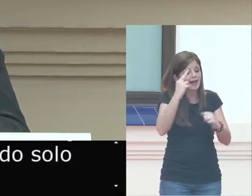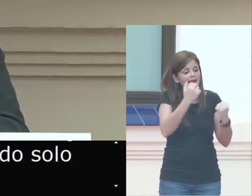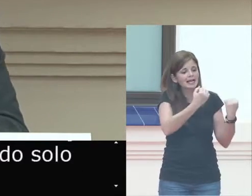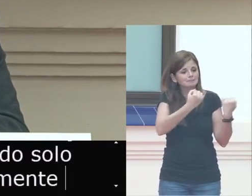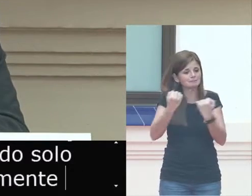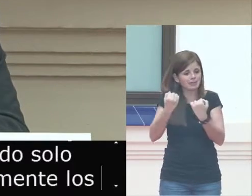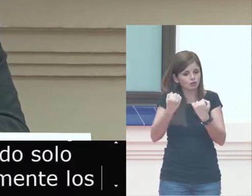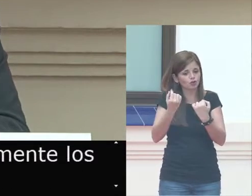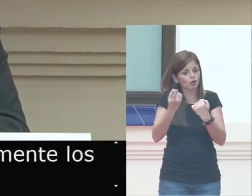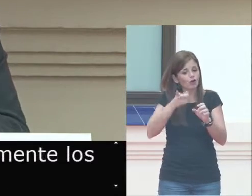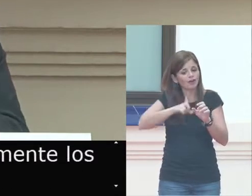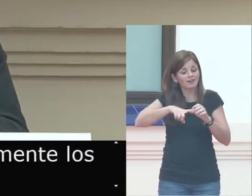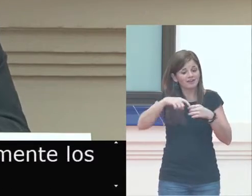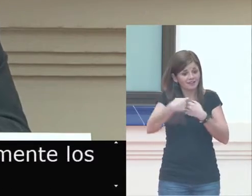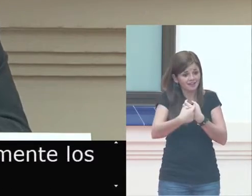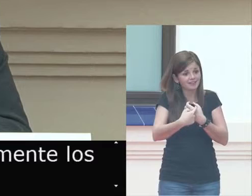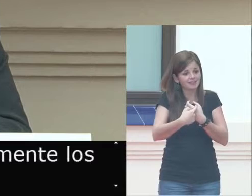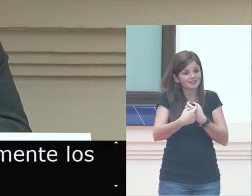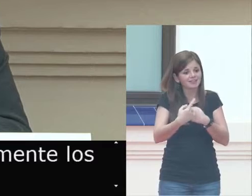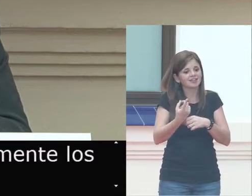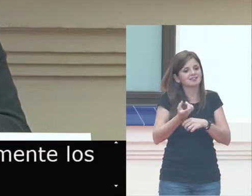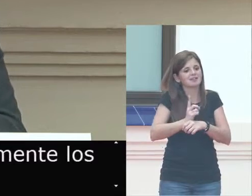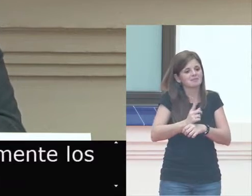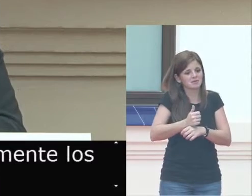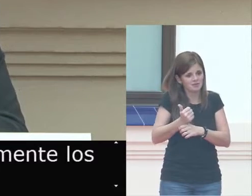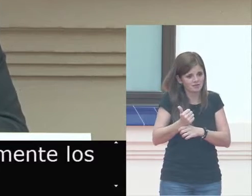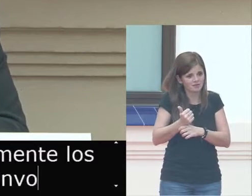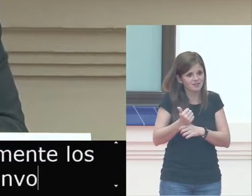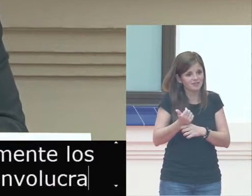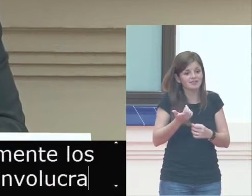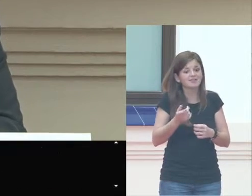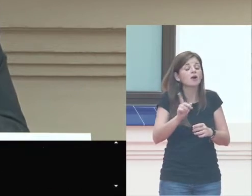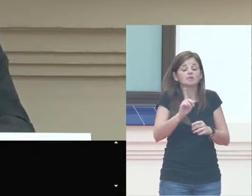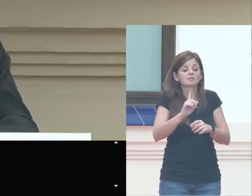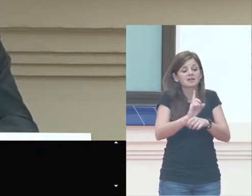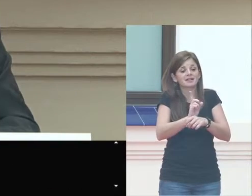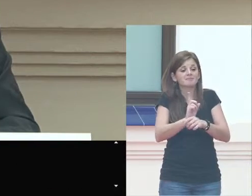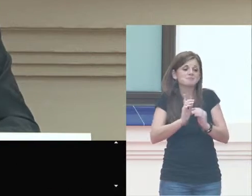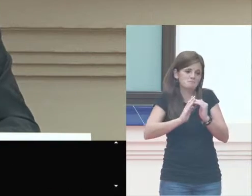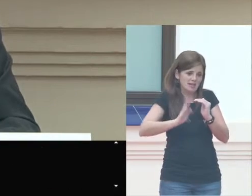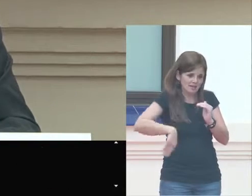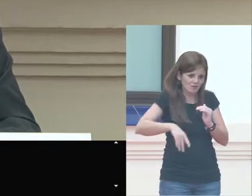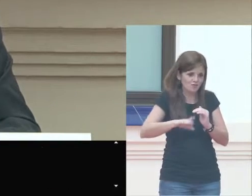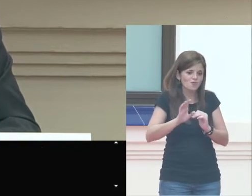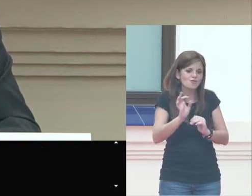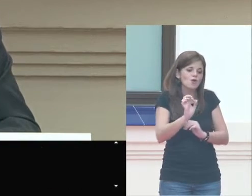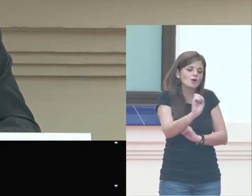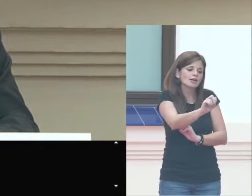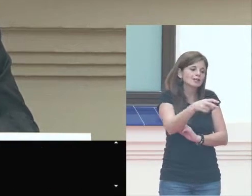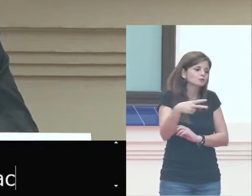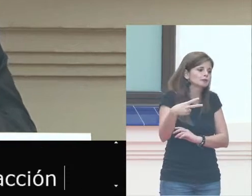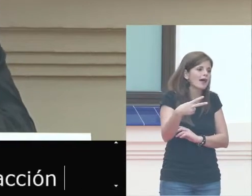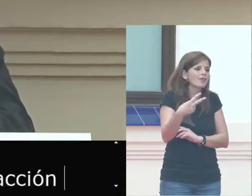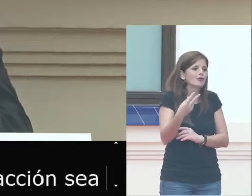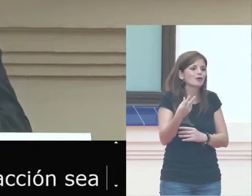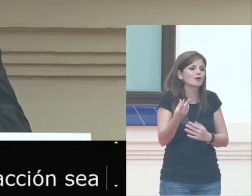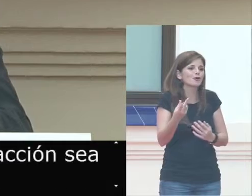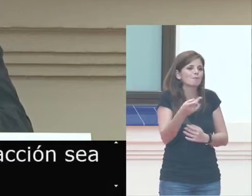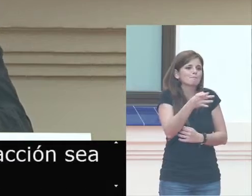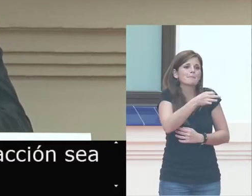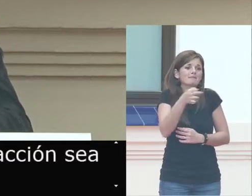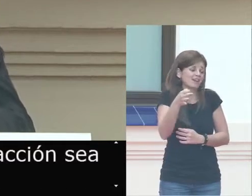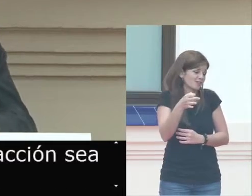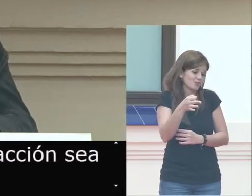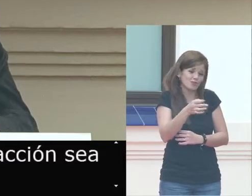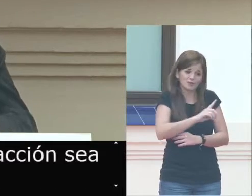cuando están involucrados, que seguramente la redacción sea menos ágil, seguramente el resultado no sea el